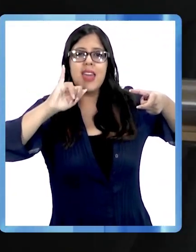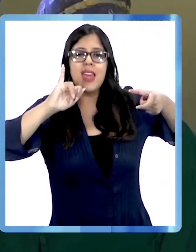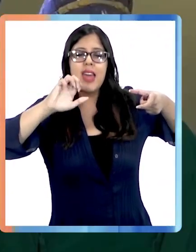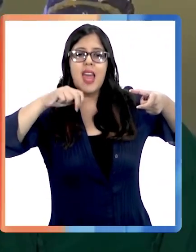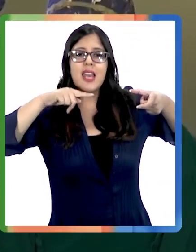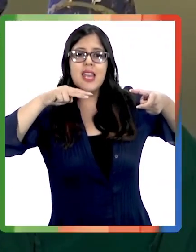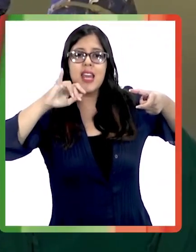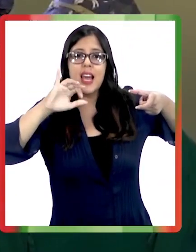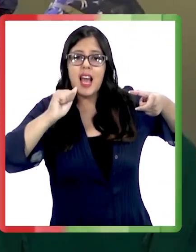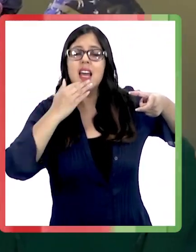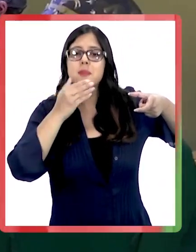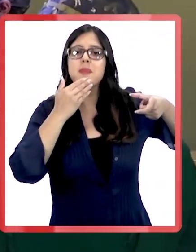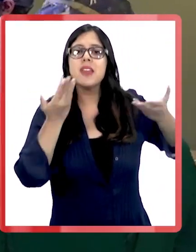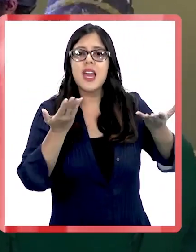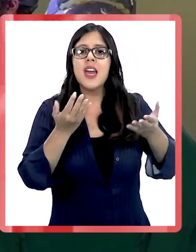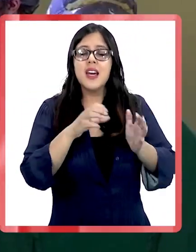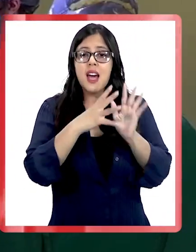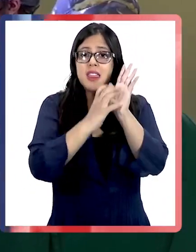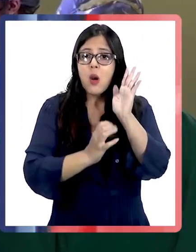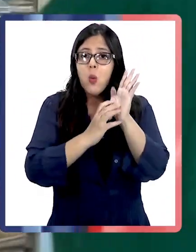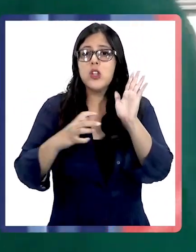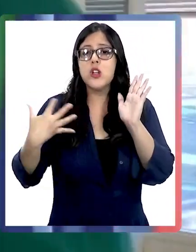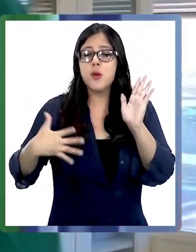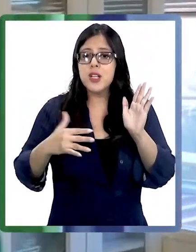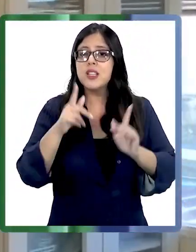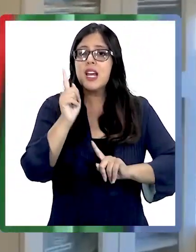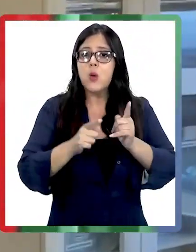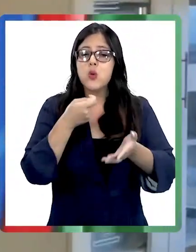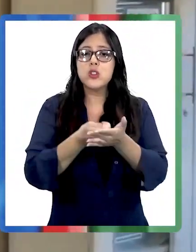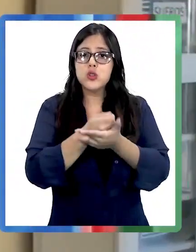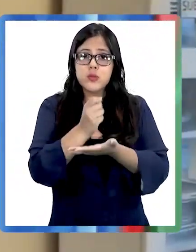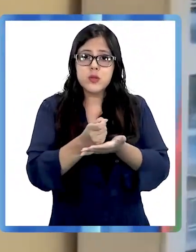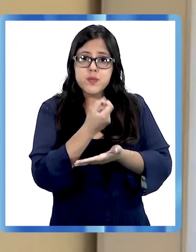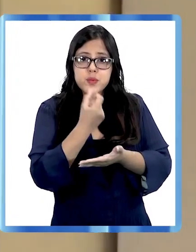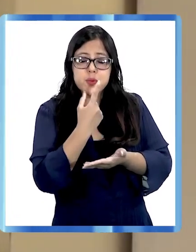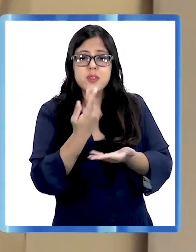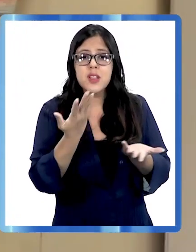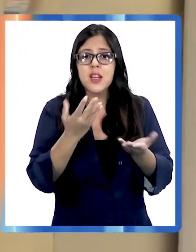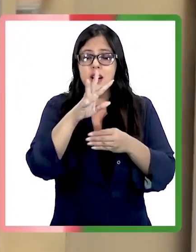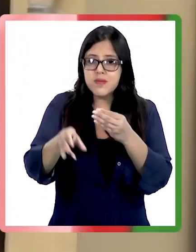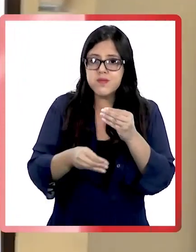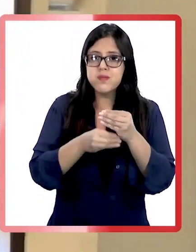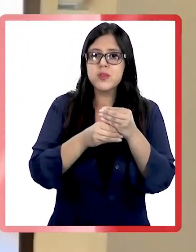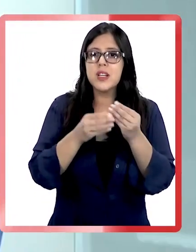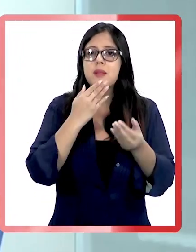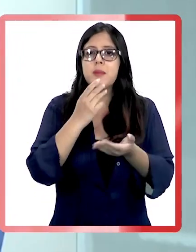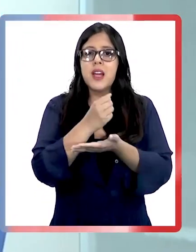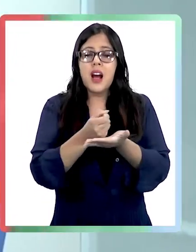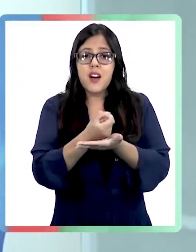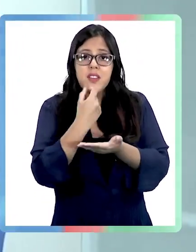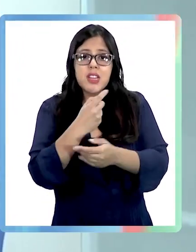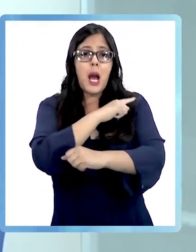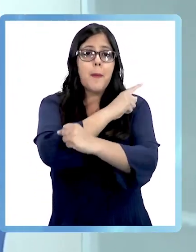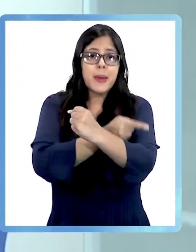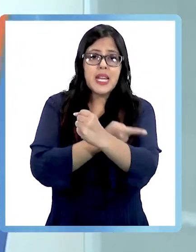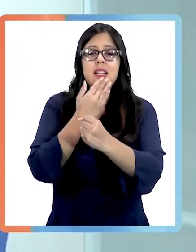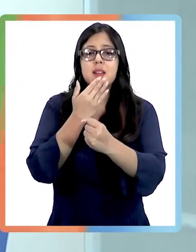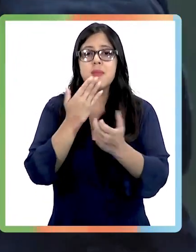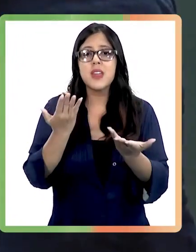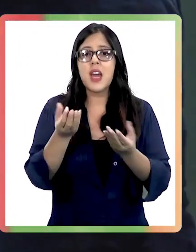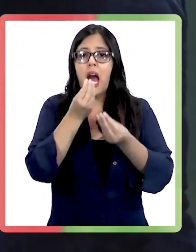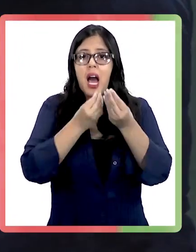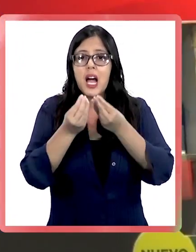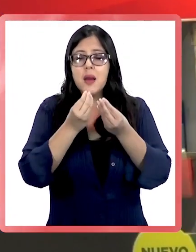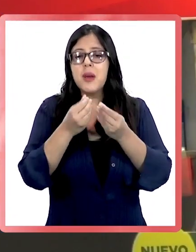descuentos bien relevantes. Entonces se agrega otros insumos que se compran en farmacias a los medicamentos, las vitaminas también, alimentos también